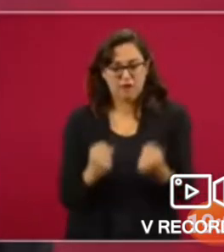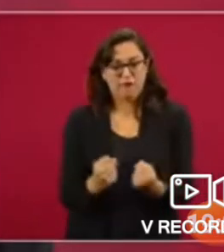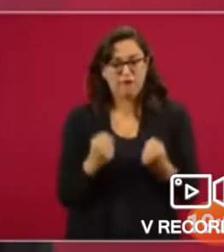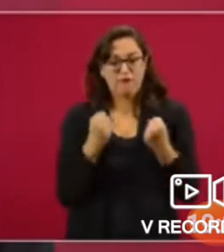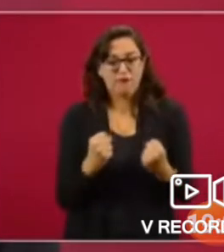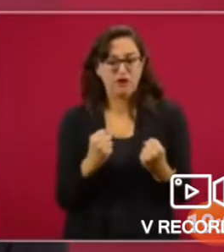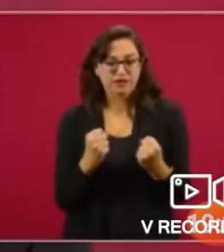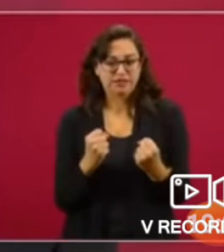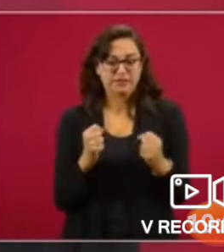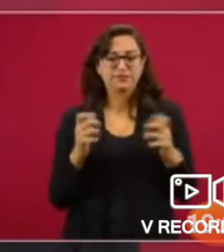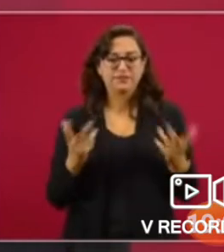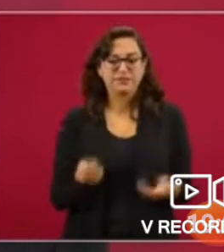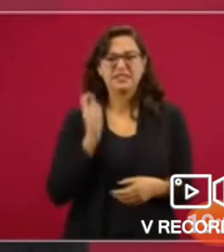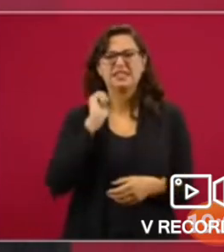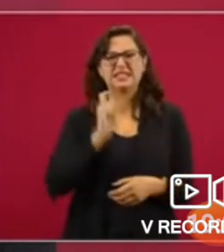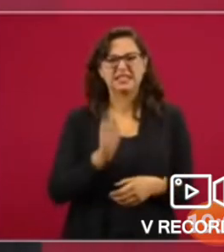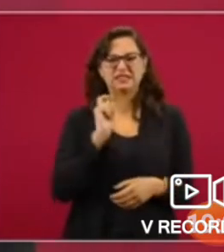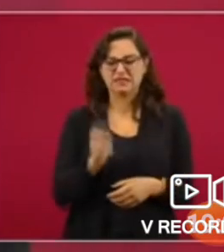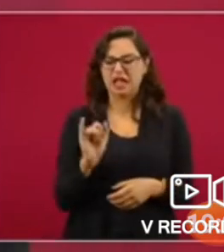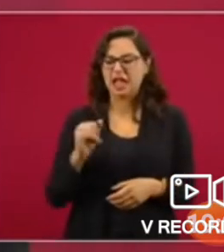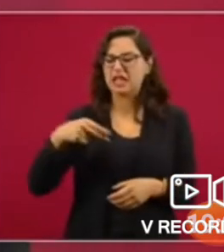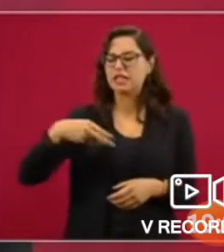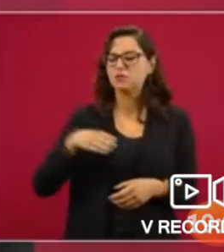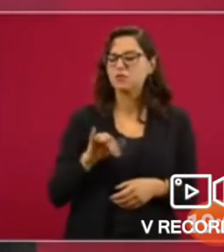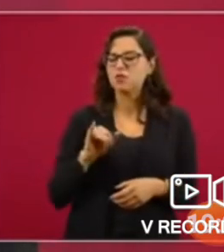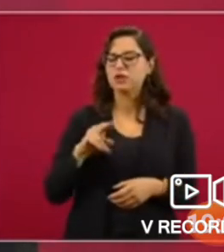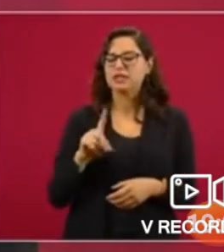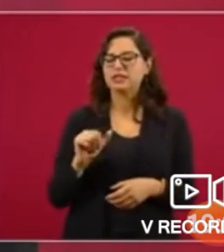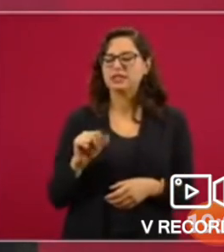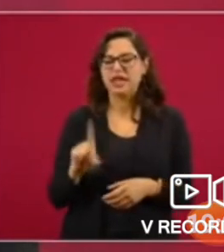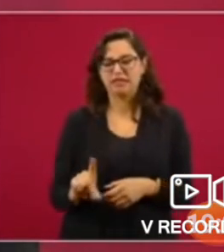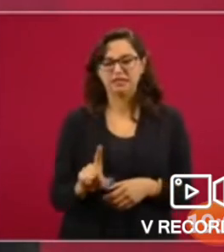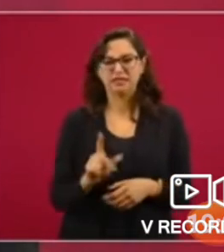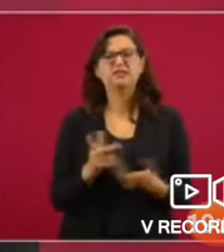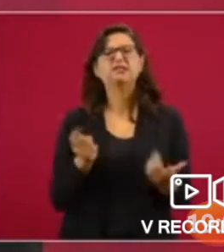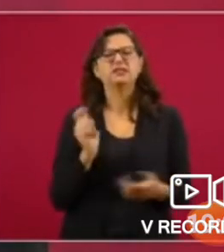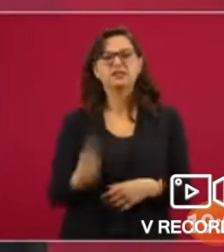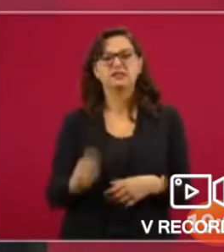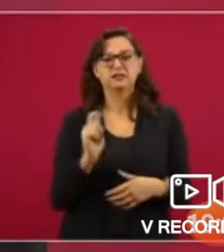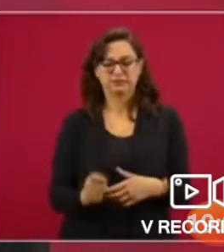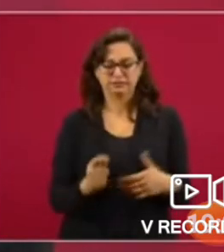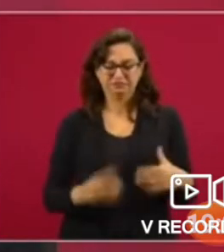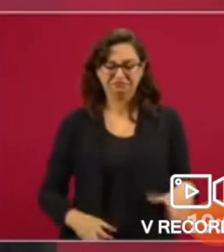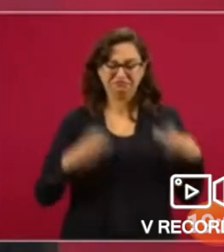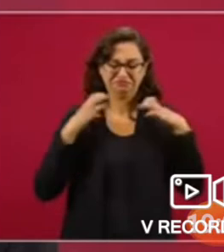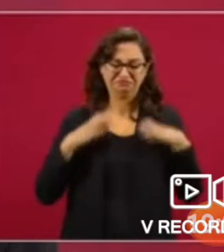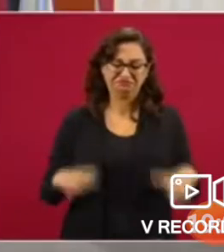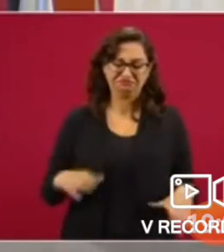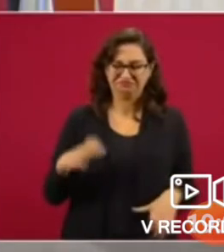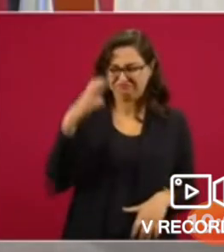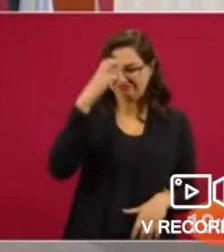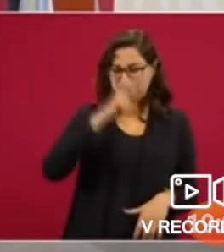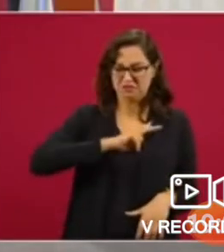condición biológica, la condición de funcionamiento del organismo que nos permite resistir a una